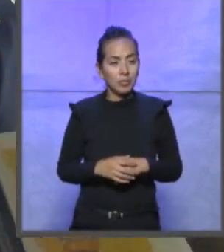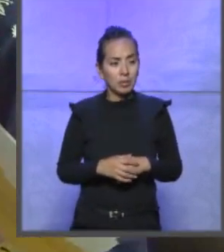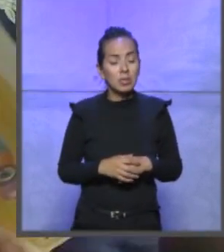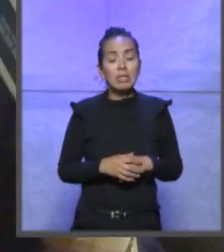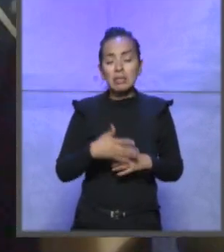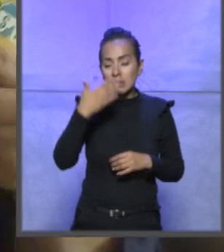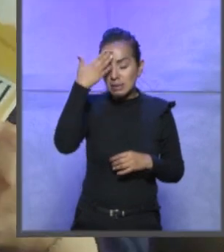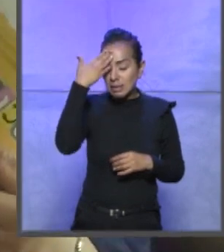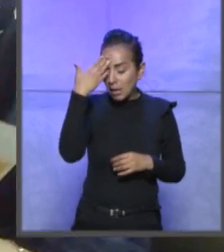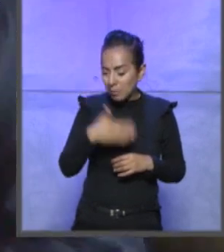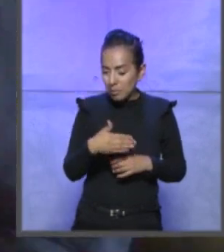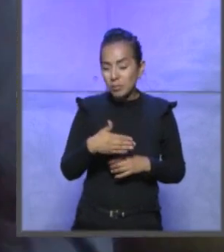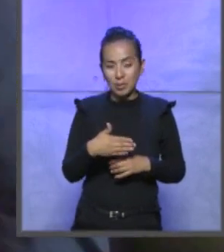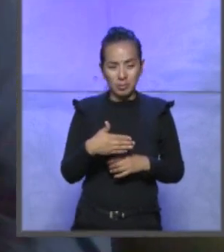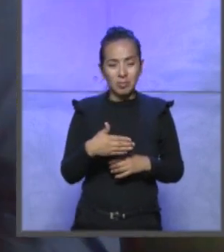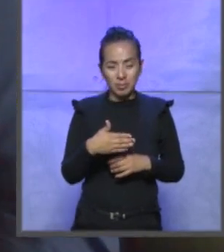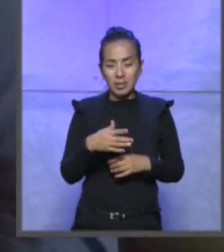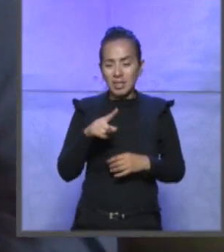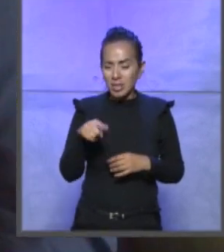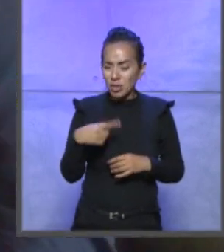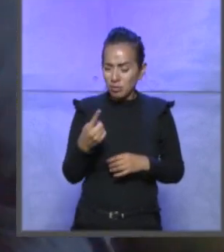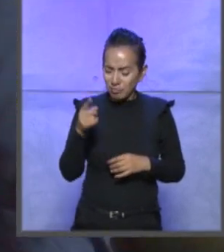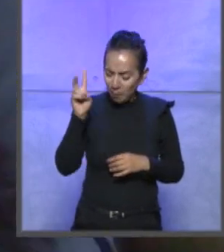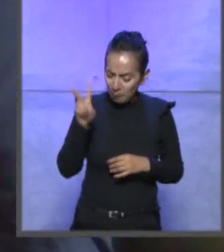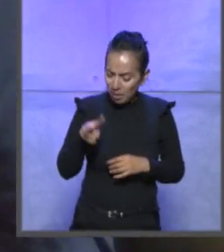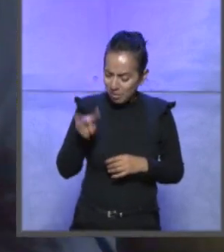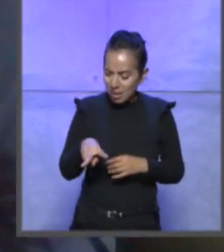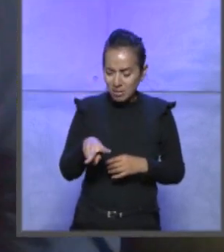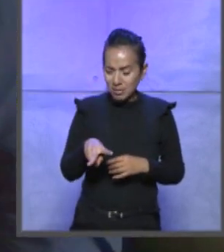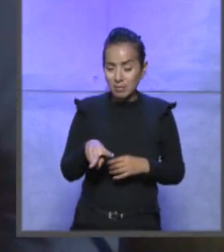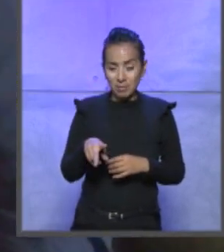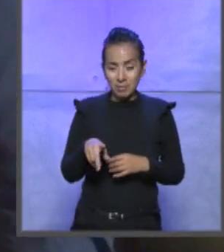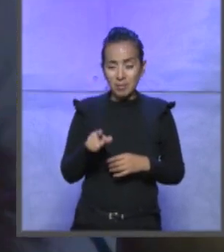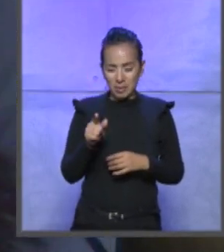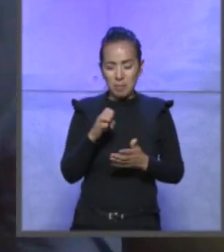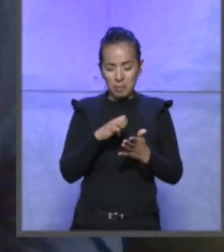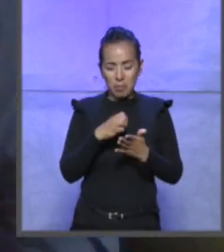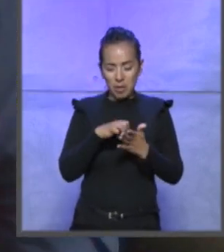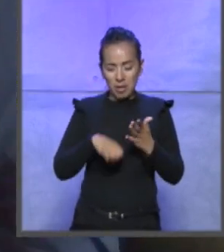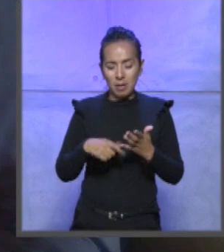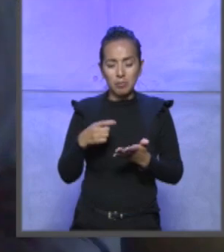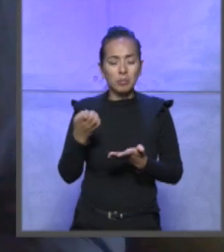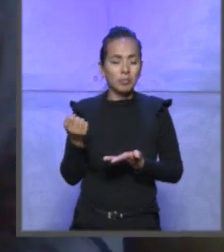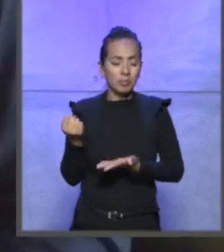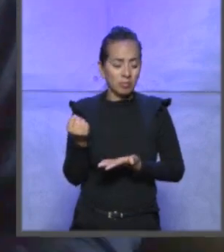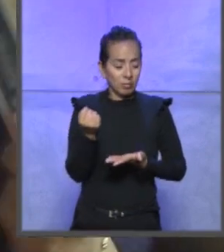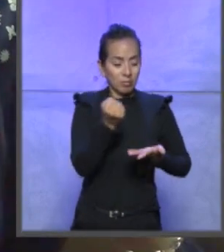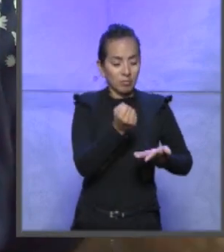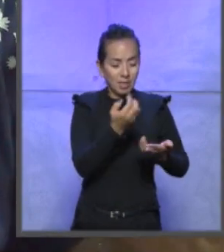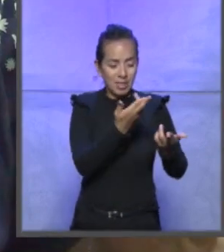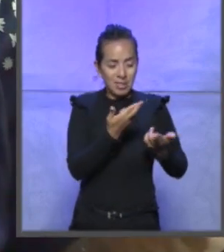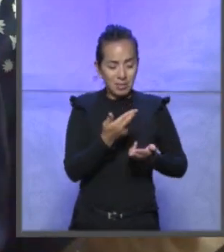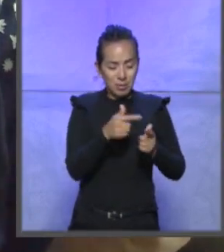Sabemos, son realidades que no podemos negar, que el presupuesto que reciben los partidos políticos pues a veces